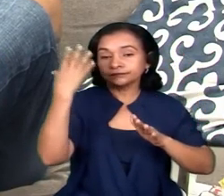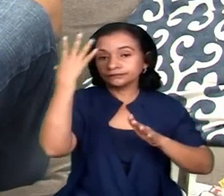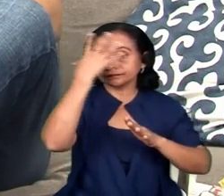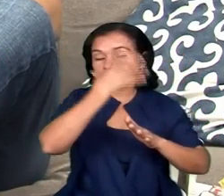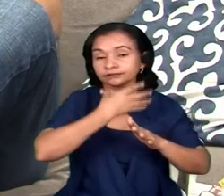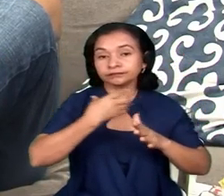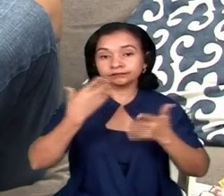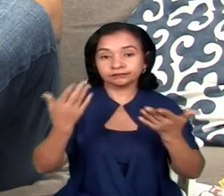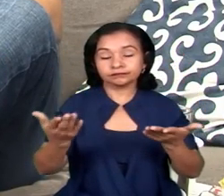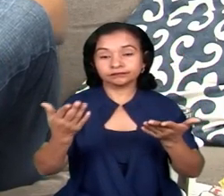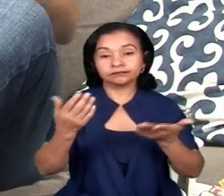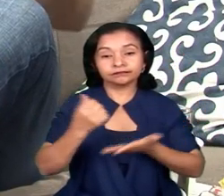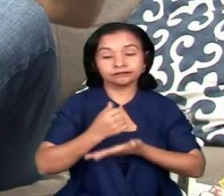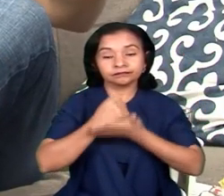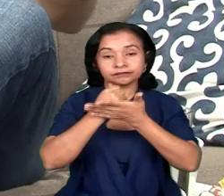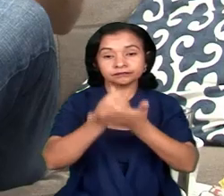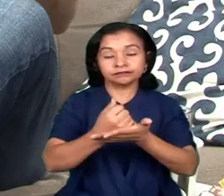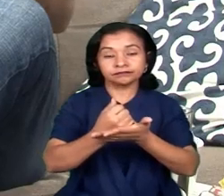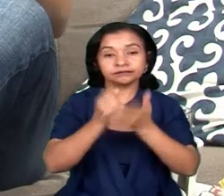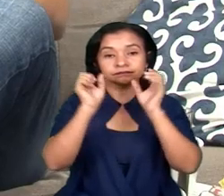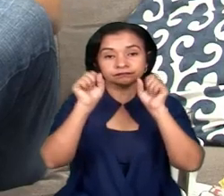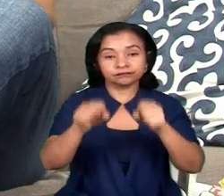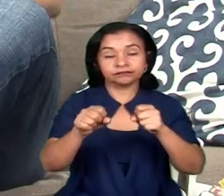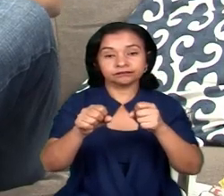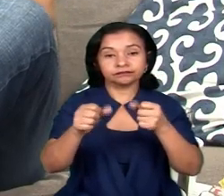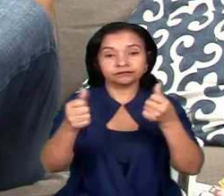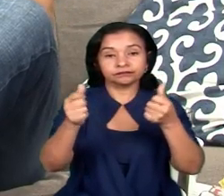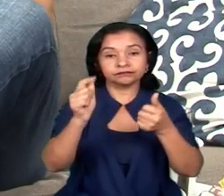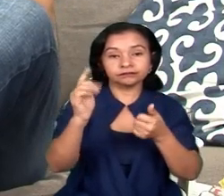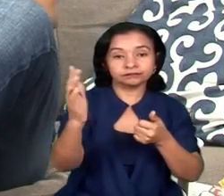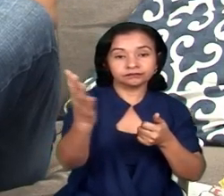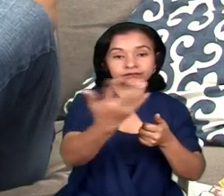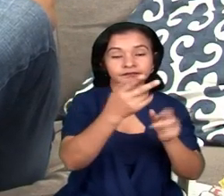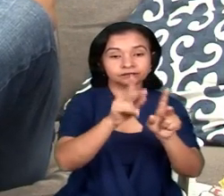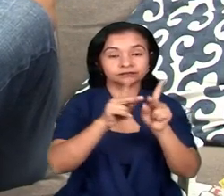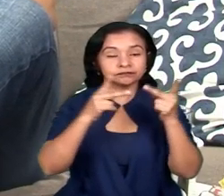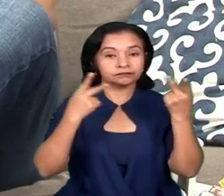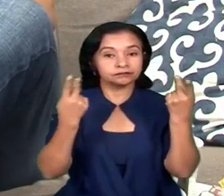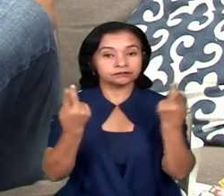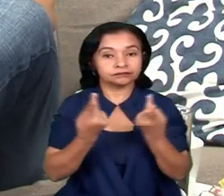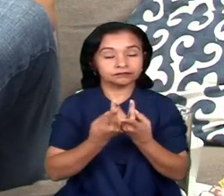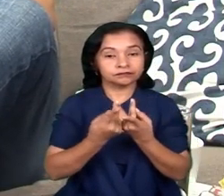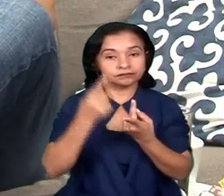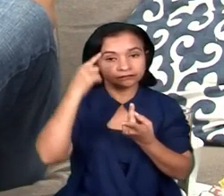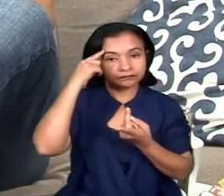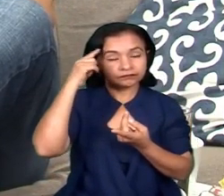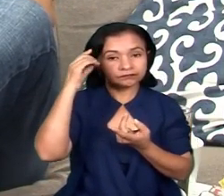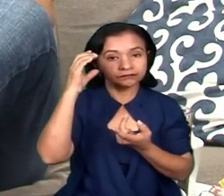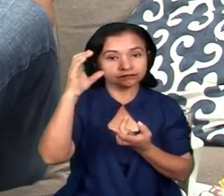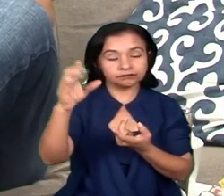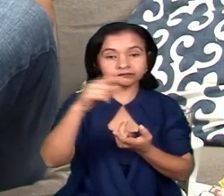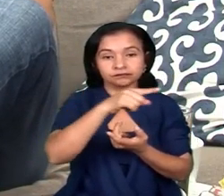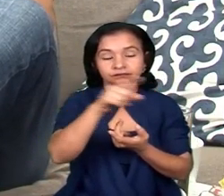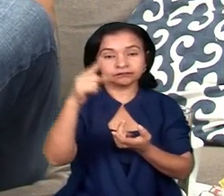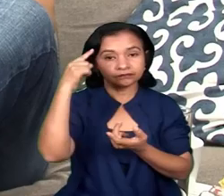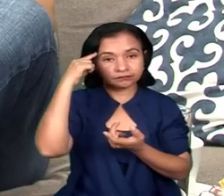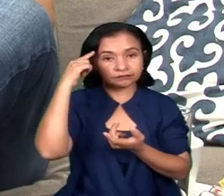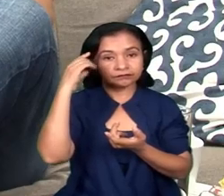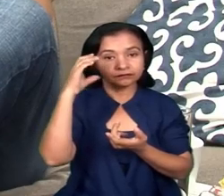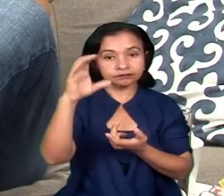porque nos va a permitir poder converger toda la población, porque creyeron y están creyendo que